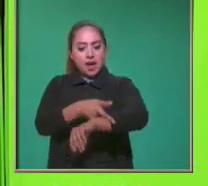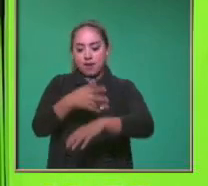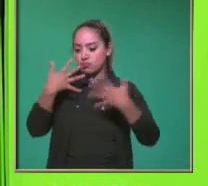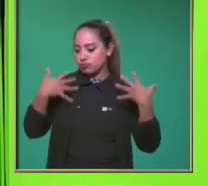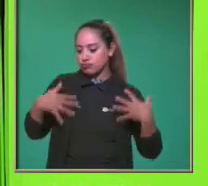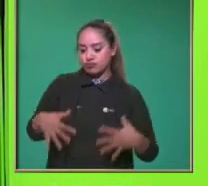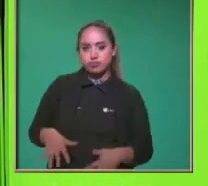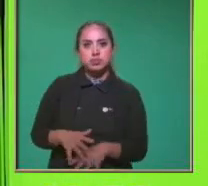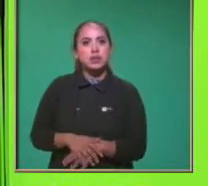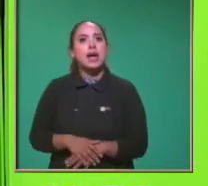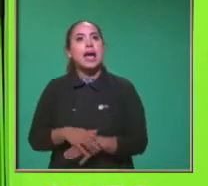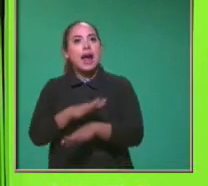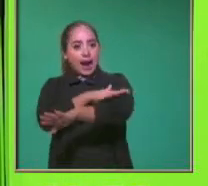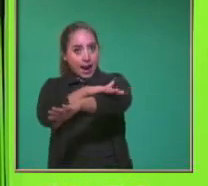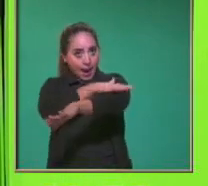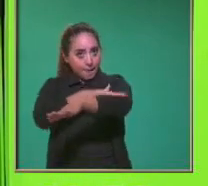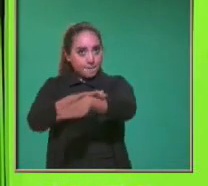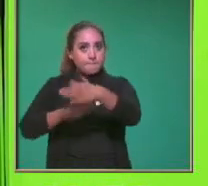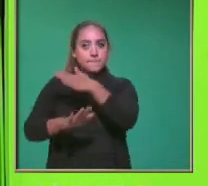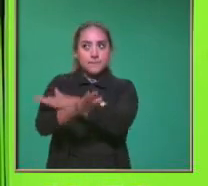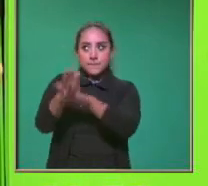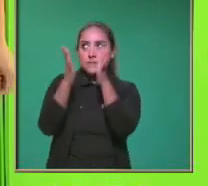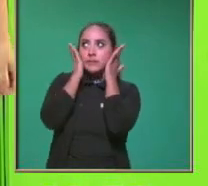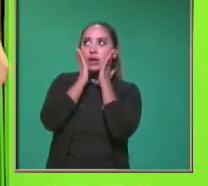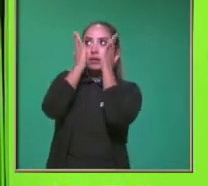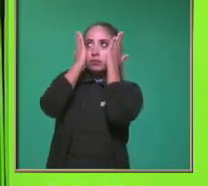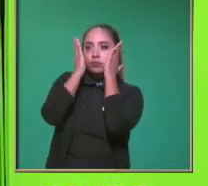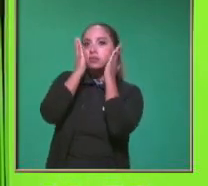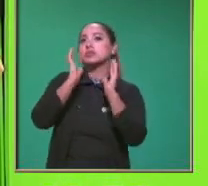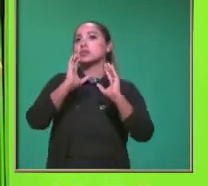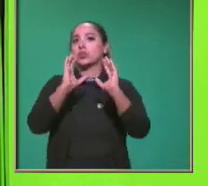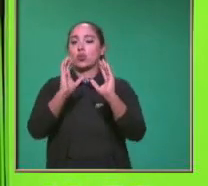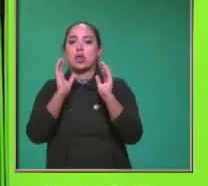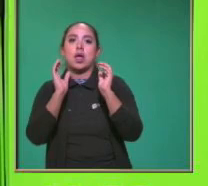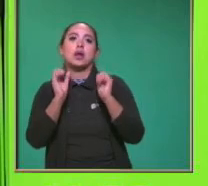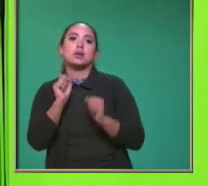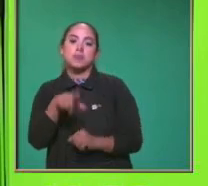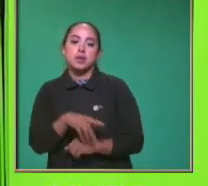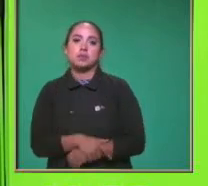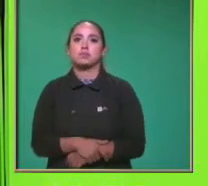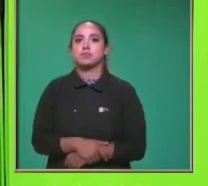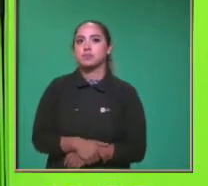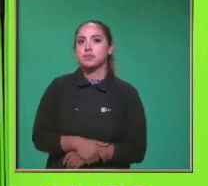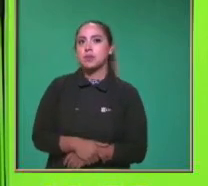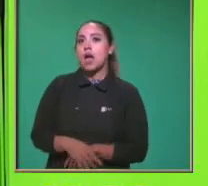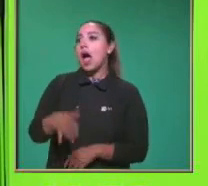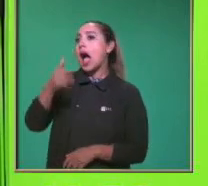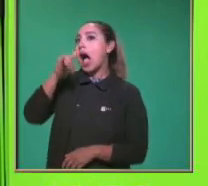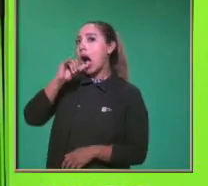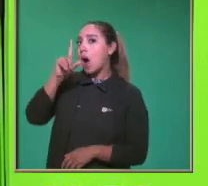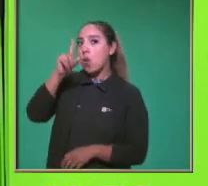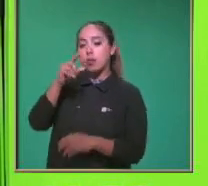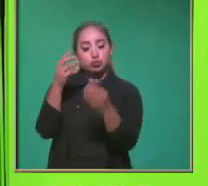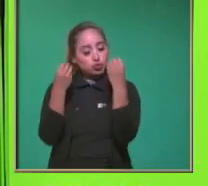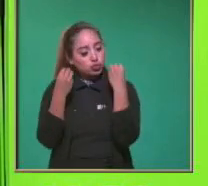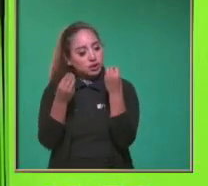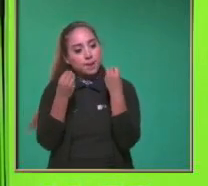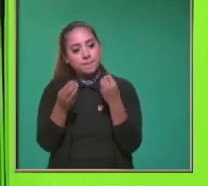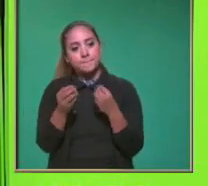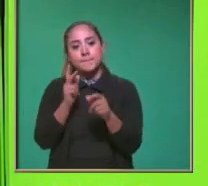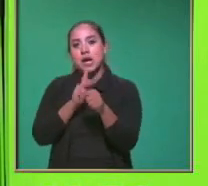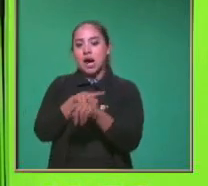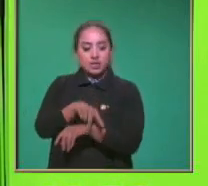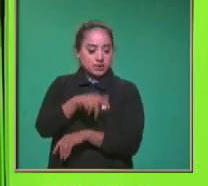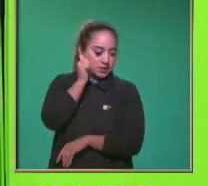Usar cremas también o lociones para el cuidado de la piel. Así es, dijimos que usar crema y sobre todo tomar mucha agua para que nuestra piel